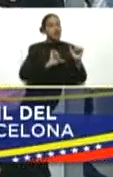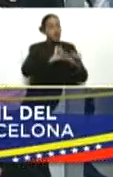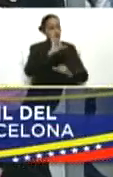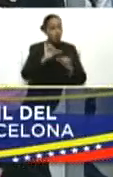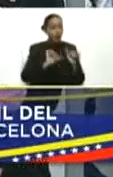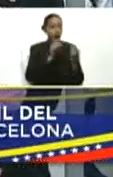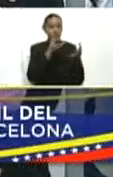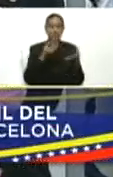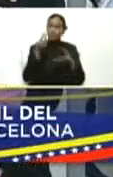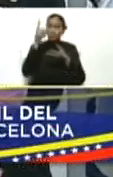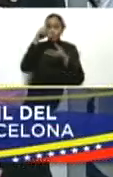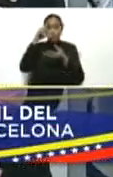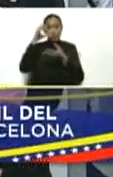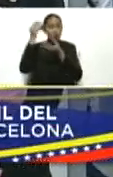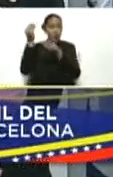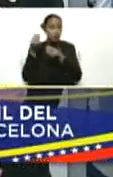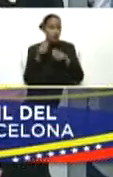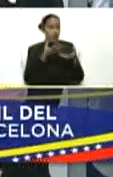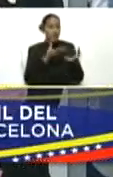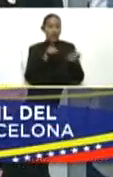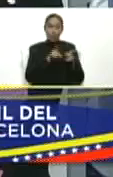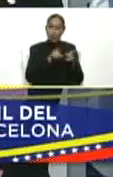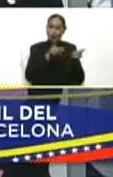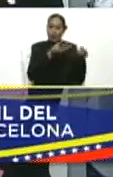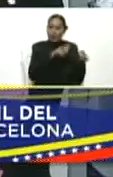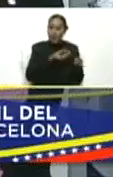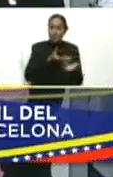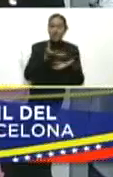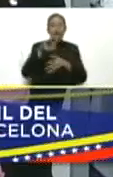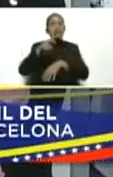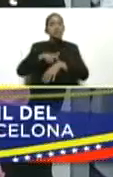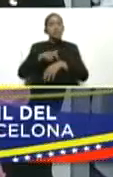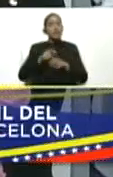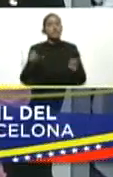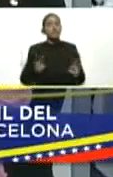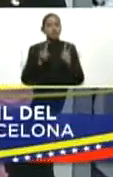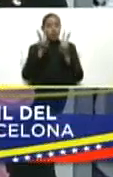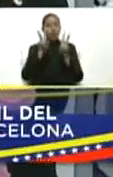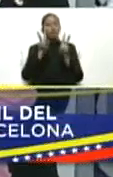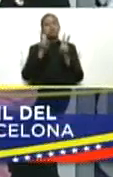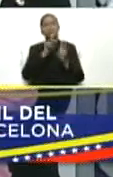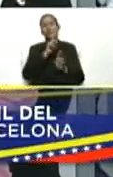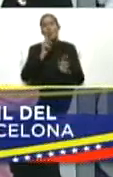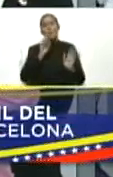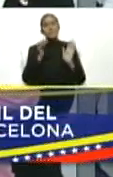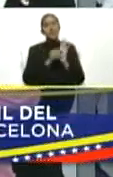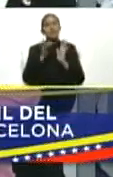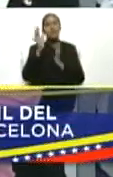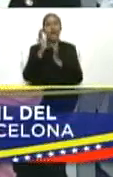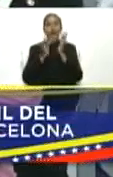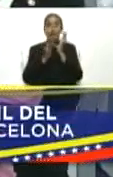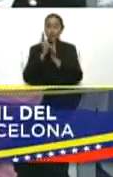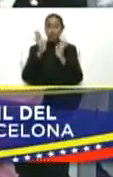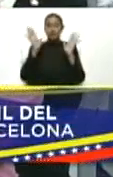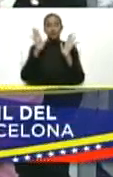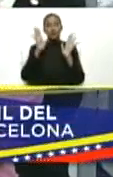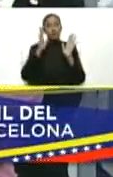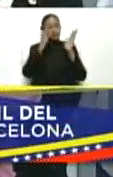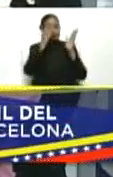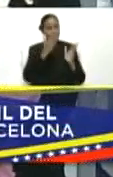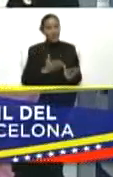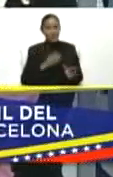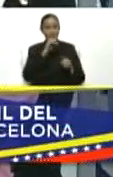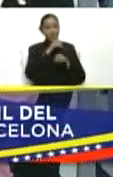es un pago que viene para él en estos tiempos de victoria. En el nombre de Jesús de Nazaret lo bendigo, bendigo a su